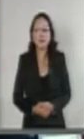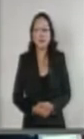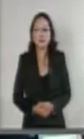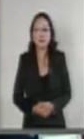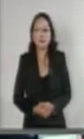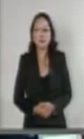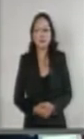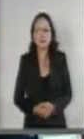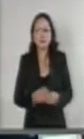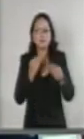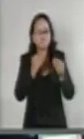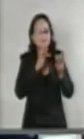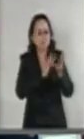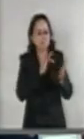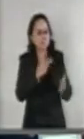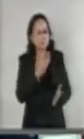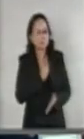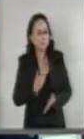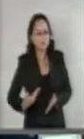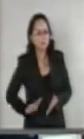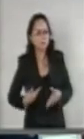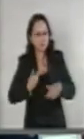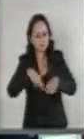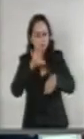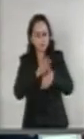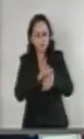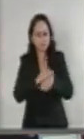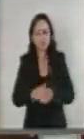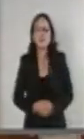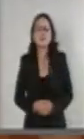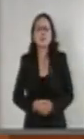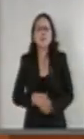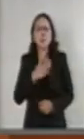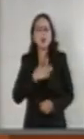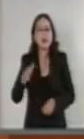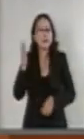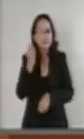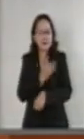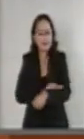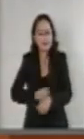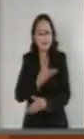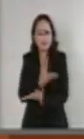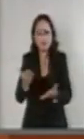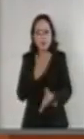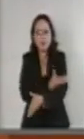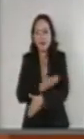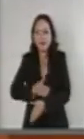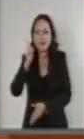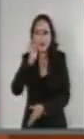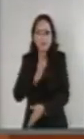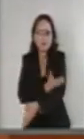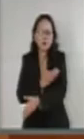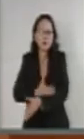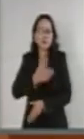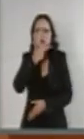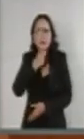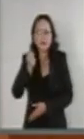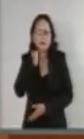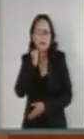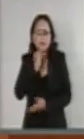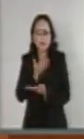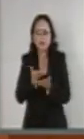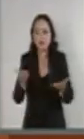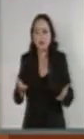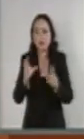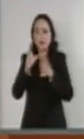Muchas gracias, Presidencia, con su permiso. Muy buenas tardes, compañeras y compañeros senadores. A